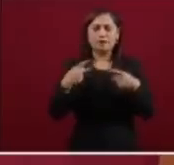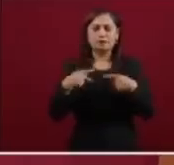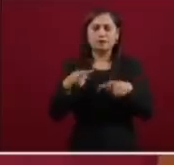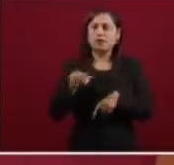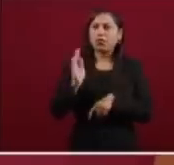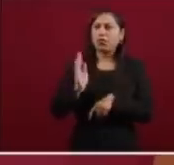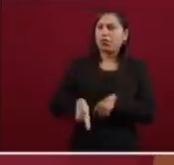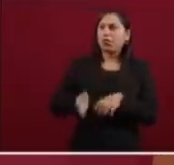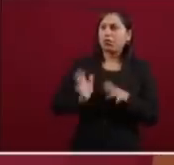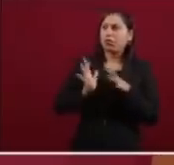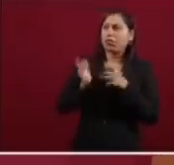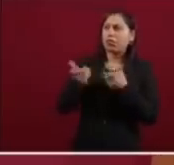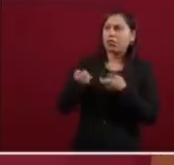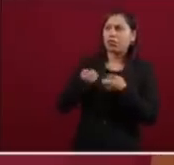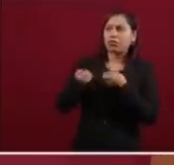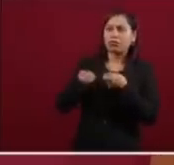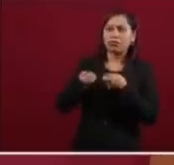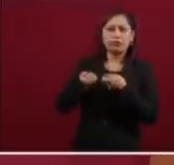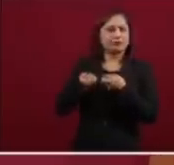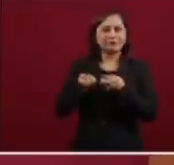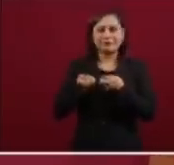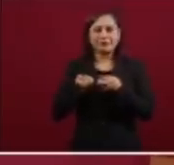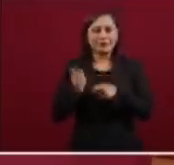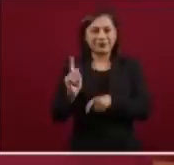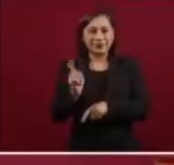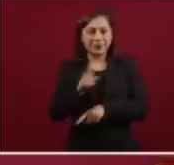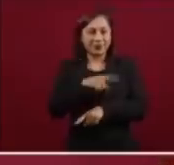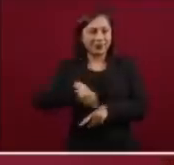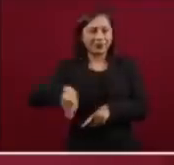nadie va a permitirse ser manipulado